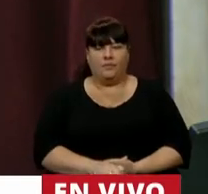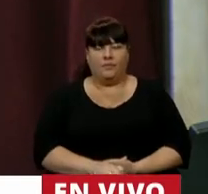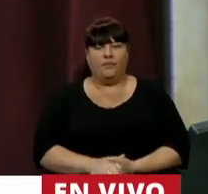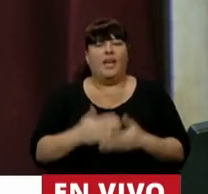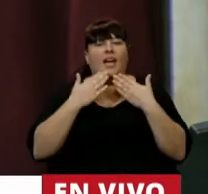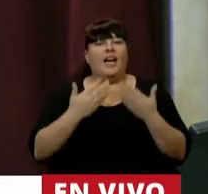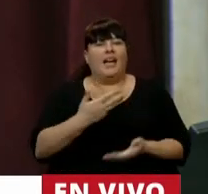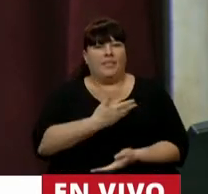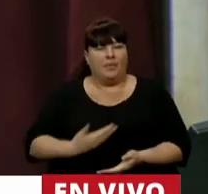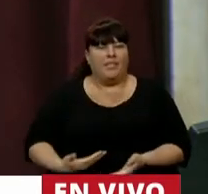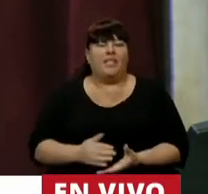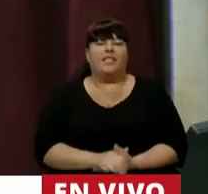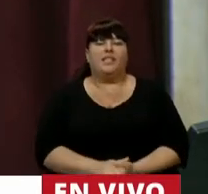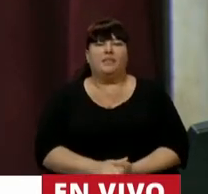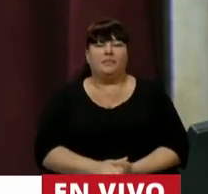Gracias, Presidente.